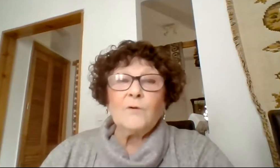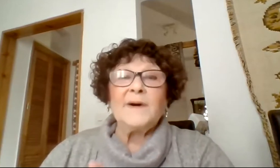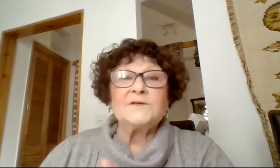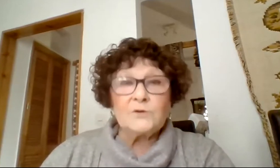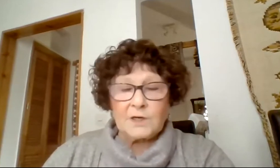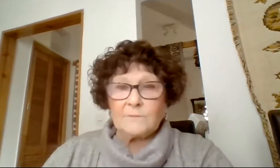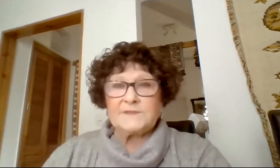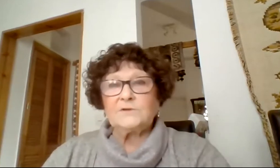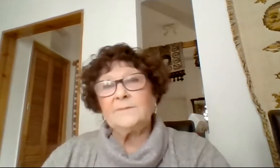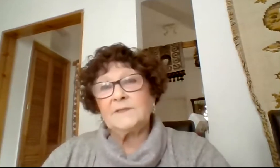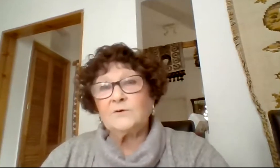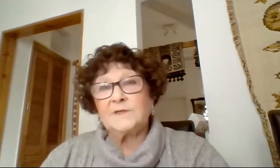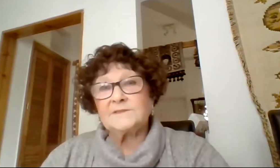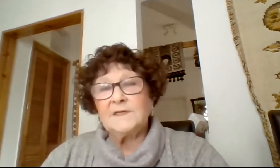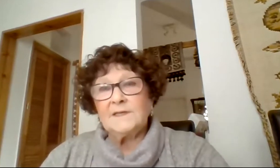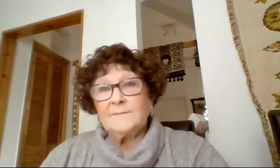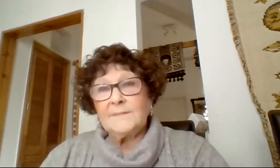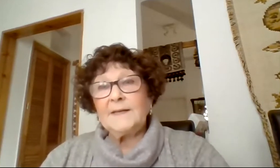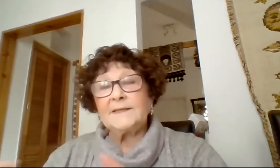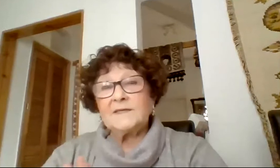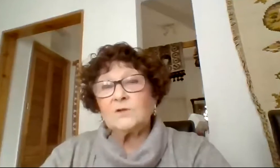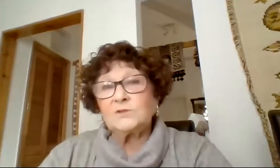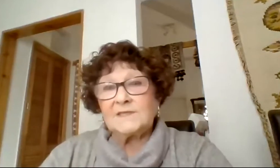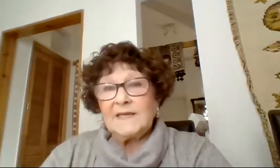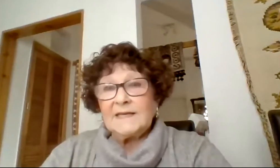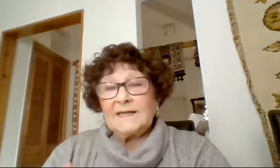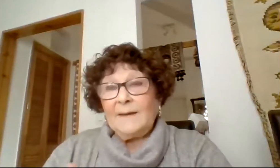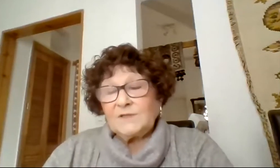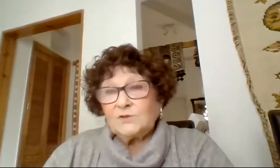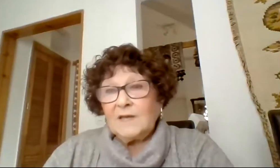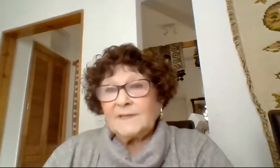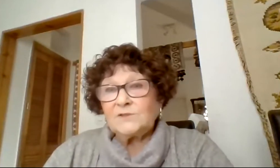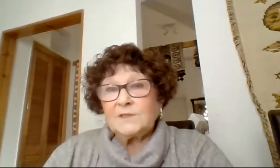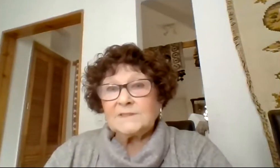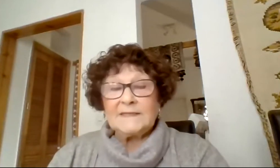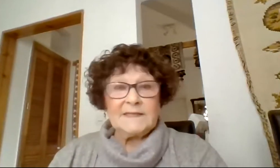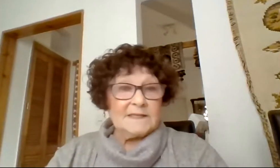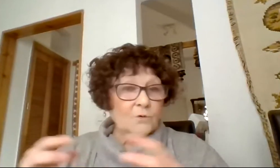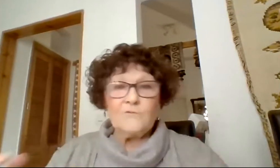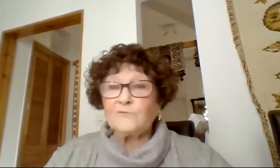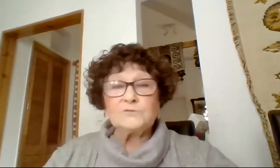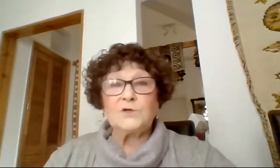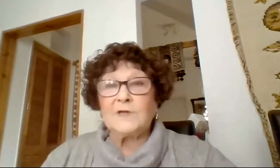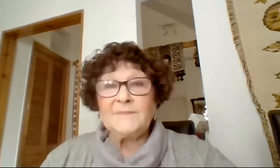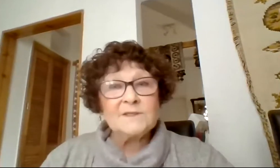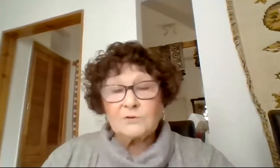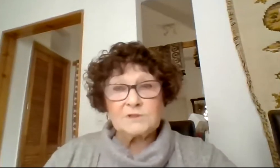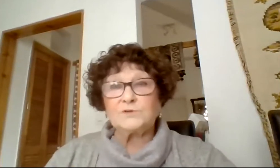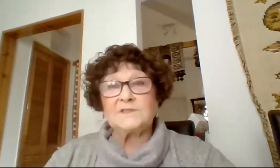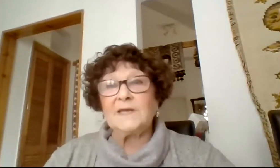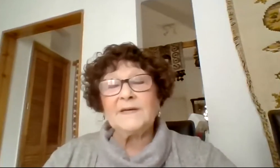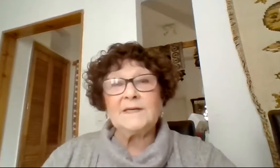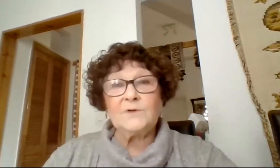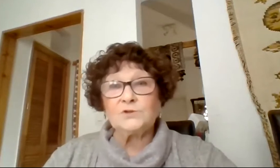ya con mayores, con personas mayores, ¿vale? Y entonces las personas mayores tienen un funcionamiento de